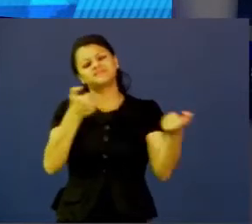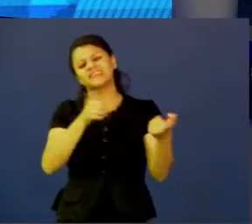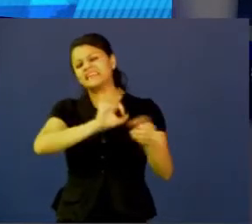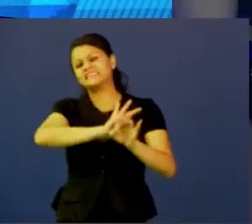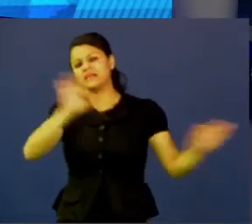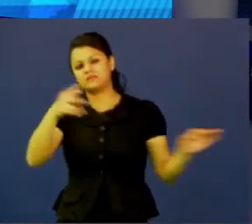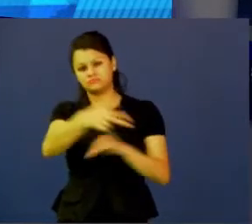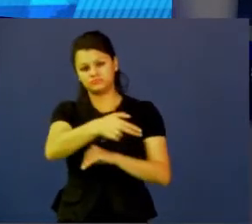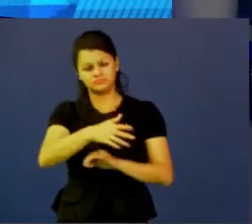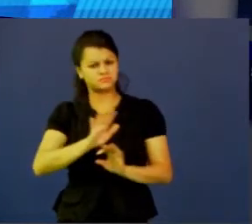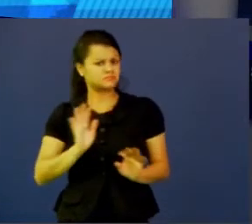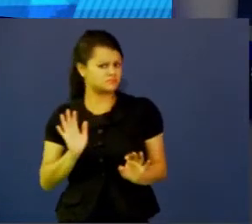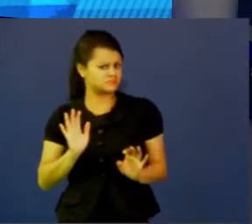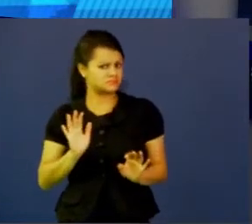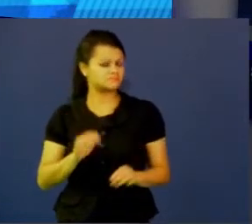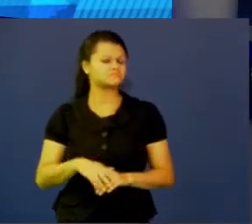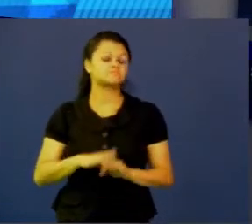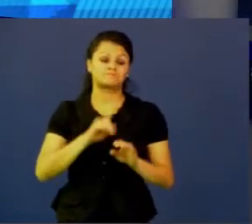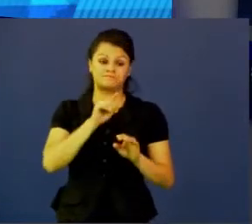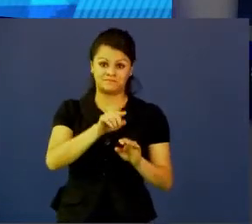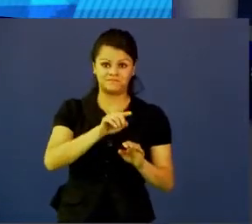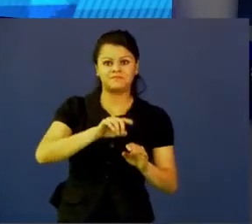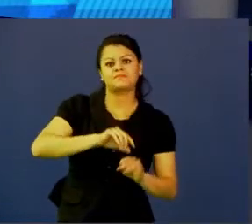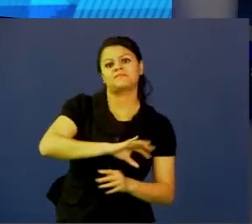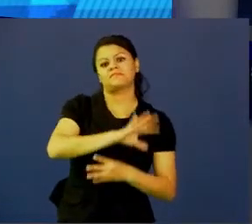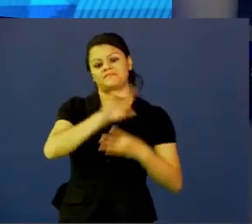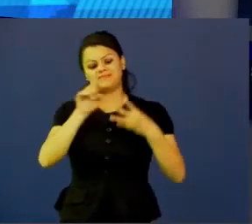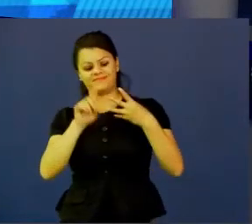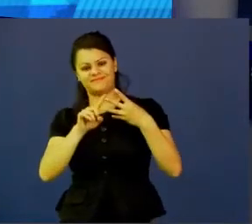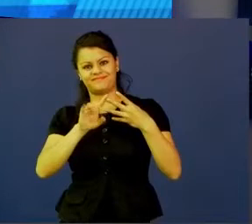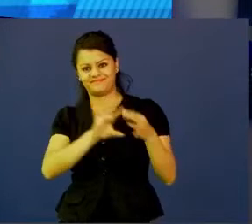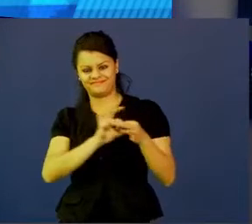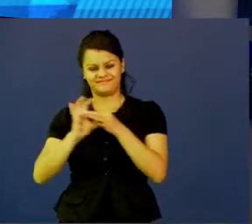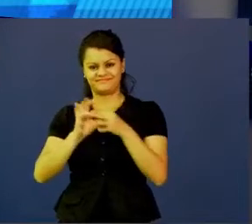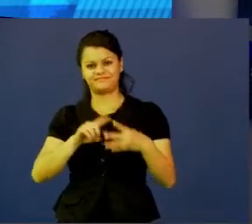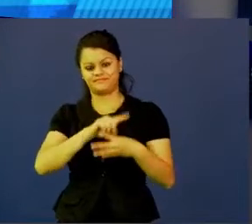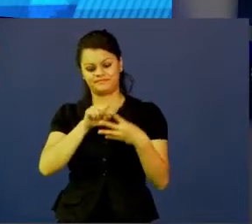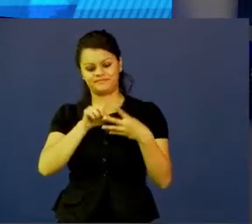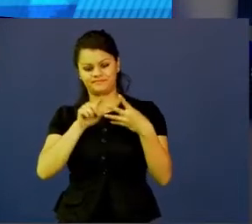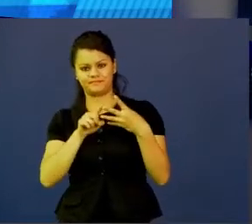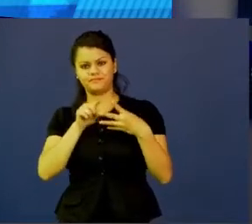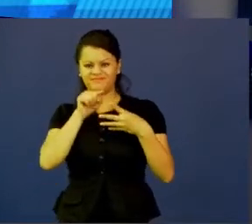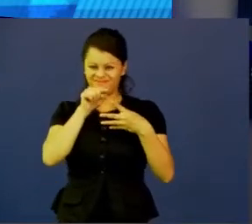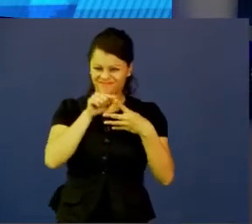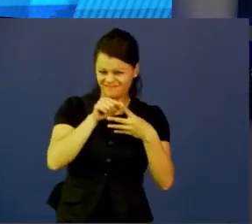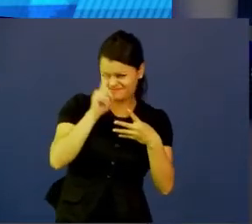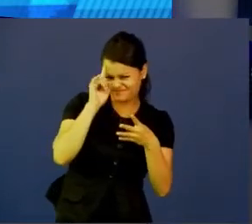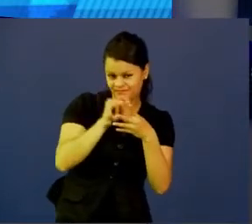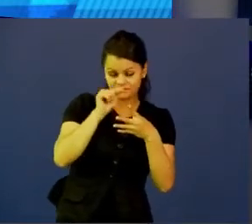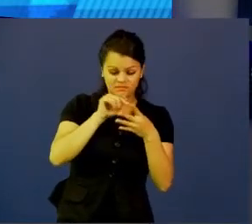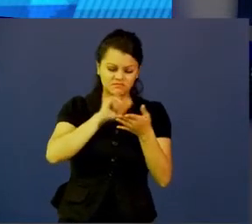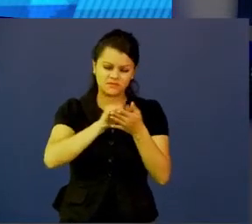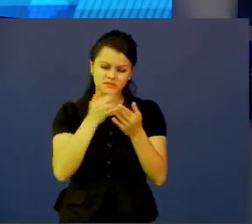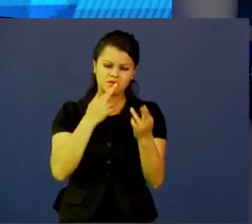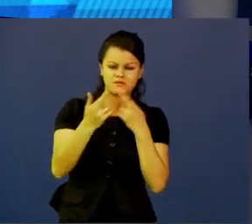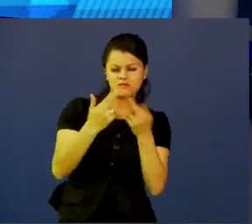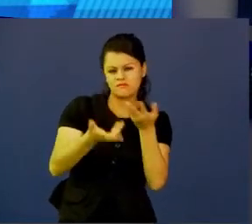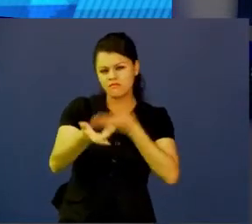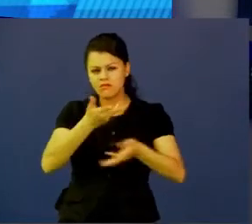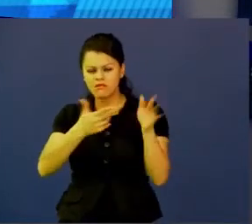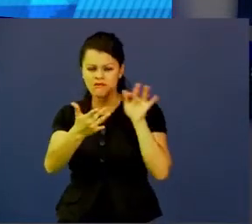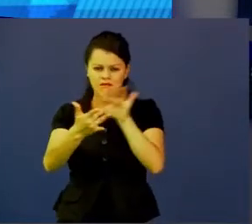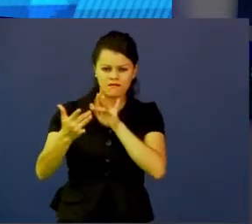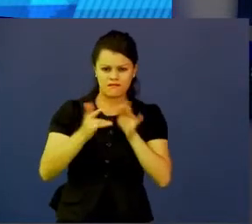entonces voy a conectar con mi siguiente capítulo. Yo creo que este intercambio de relaciones, la posibilidad de relacionarnos a través de